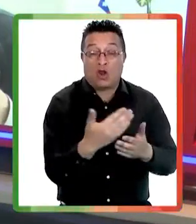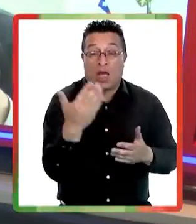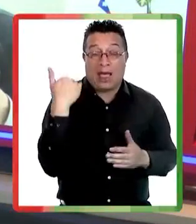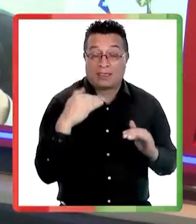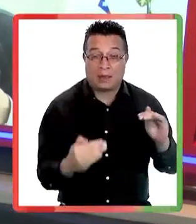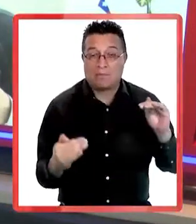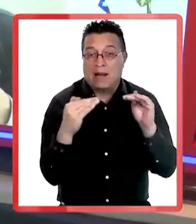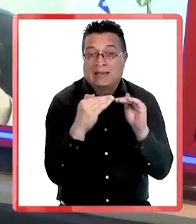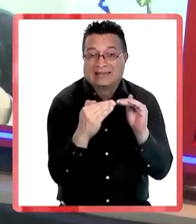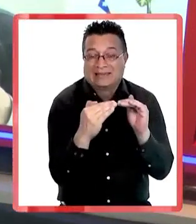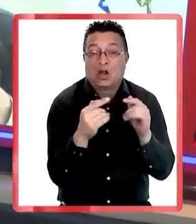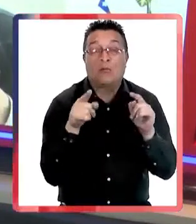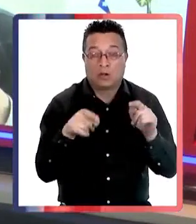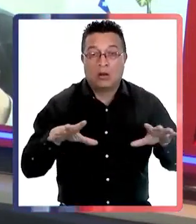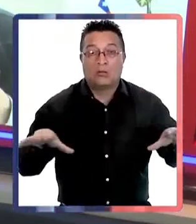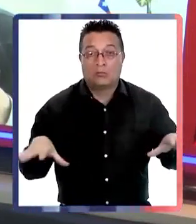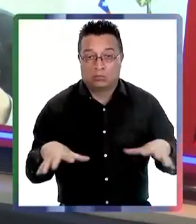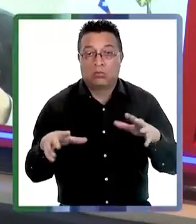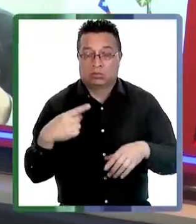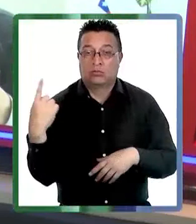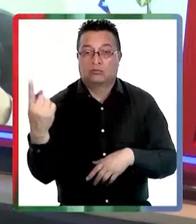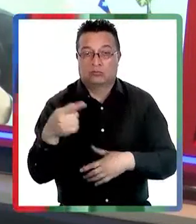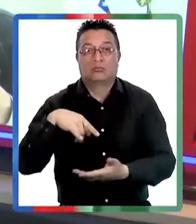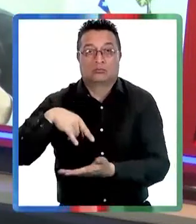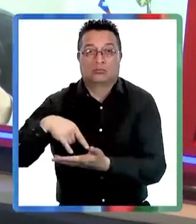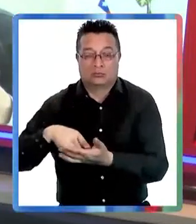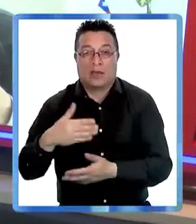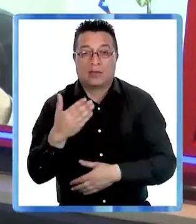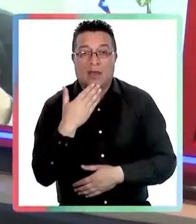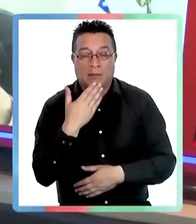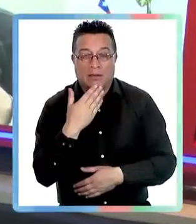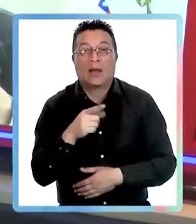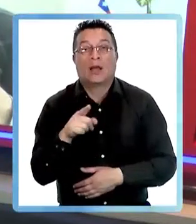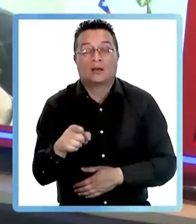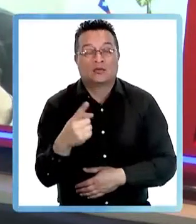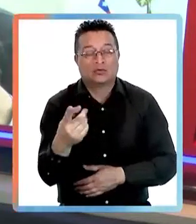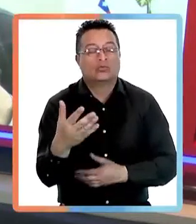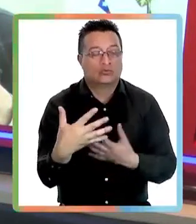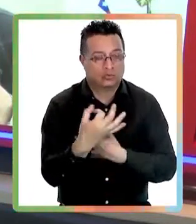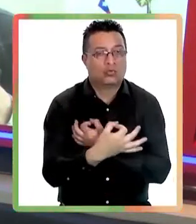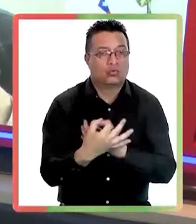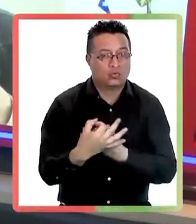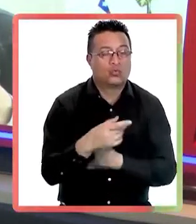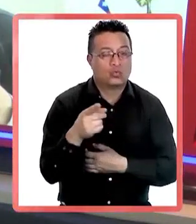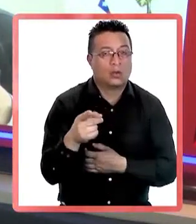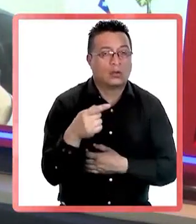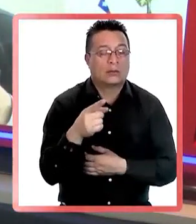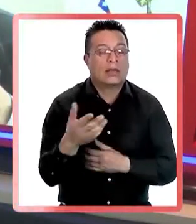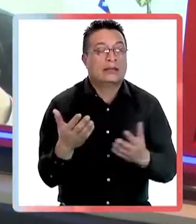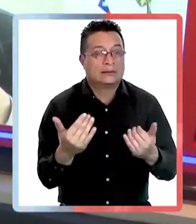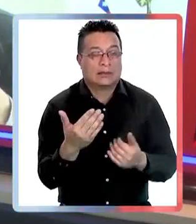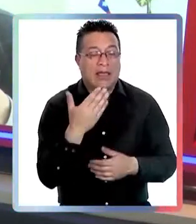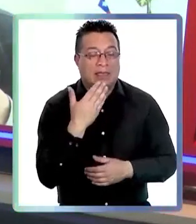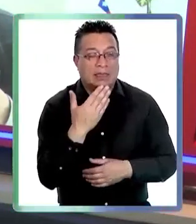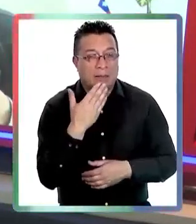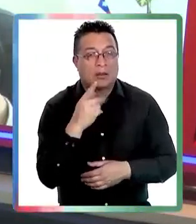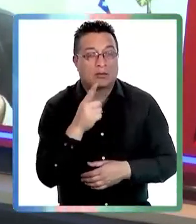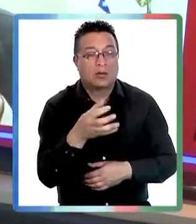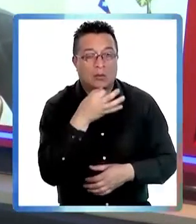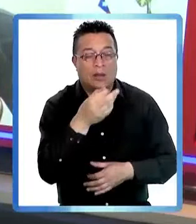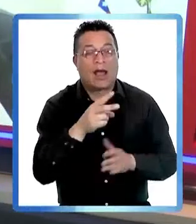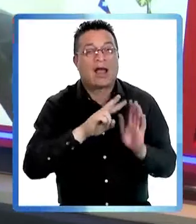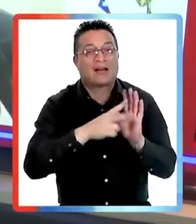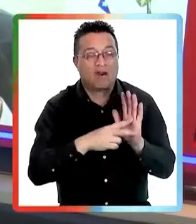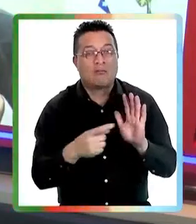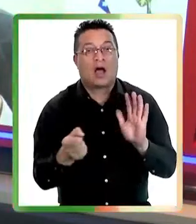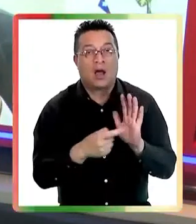que percibía. Pero esto requiere un esfuerzo también del Parlamento, subsecretario, y ahí me gustaría también que nos contase un poquito, porque requiere también, mucho de lo que usted dice,